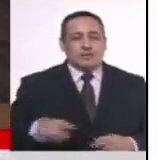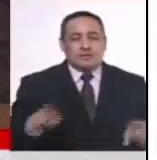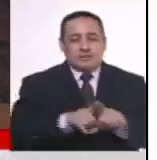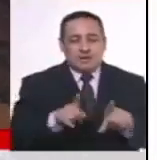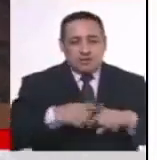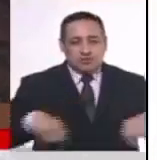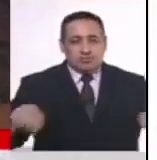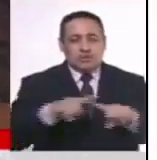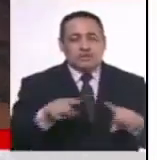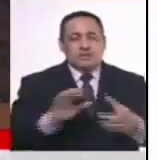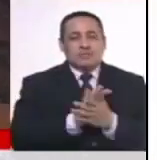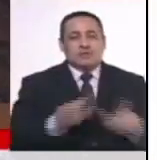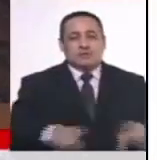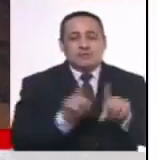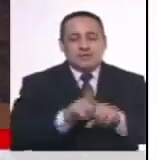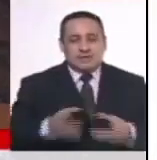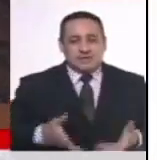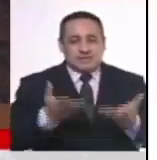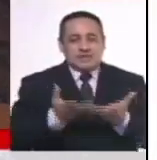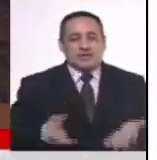colegas congresistas, que